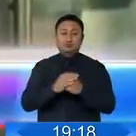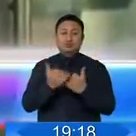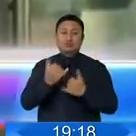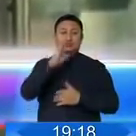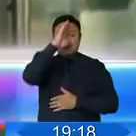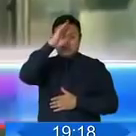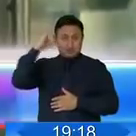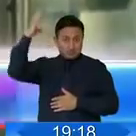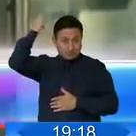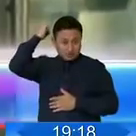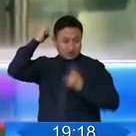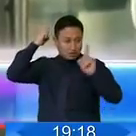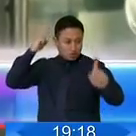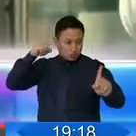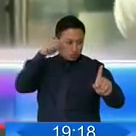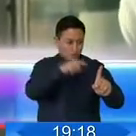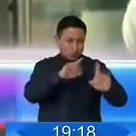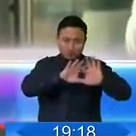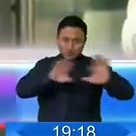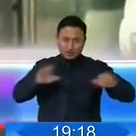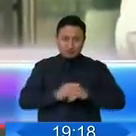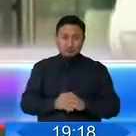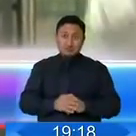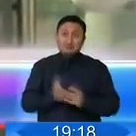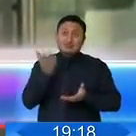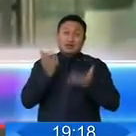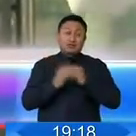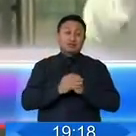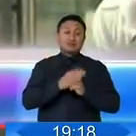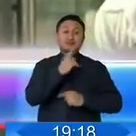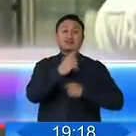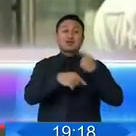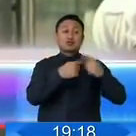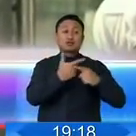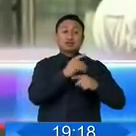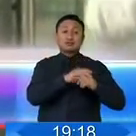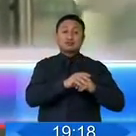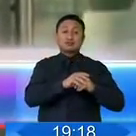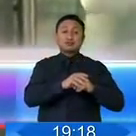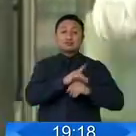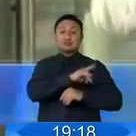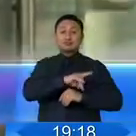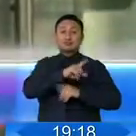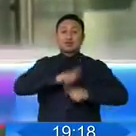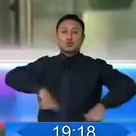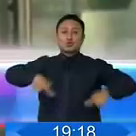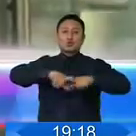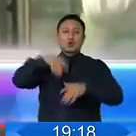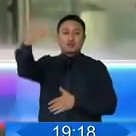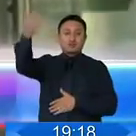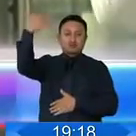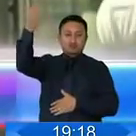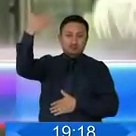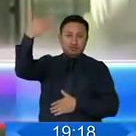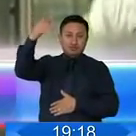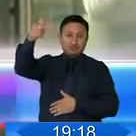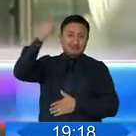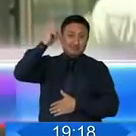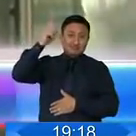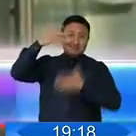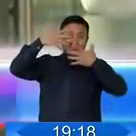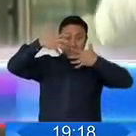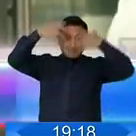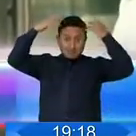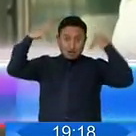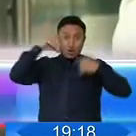tú eres Cintia, y algún día el sillón y Olmedo de Febres Cordero de Nebot será